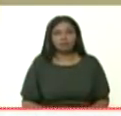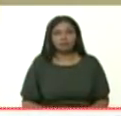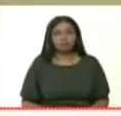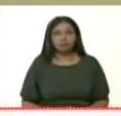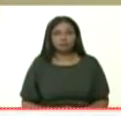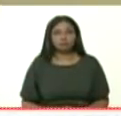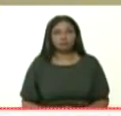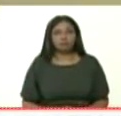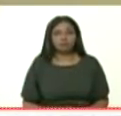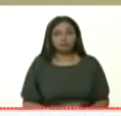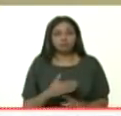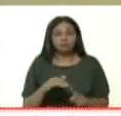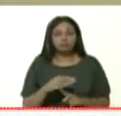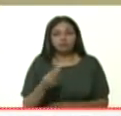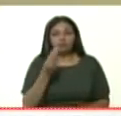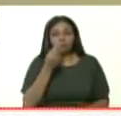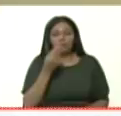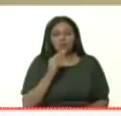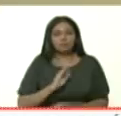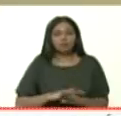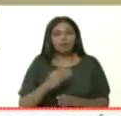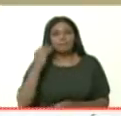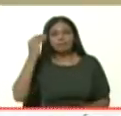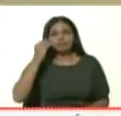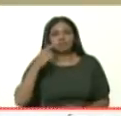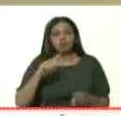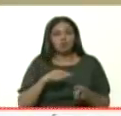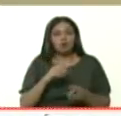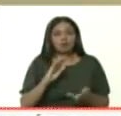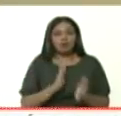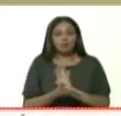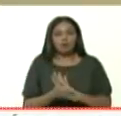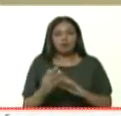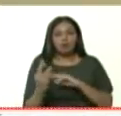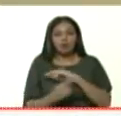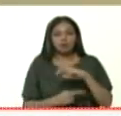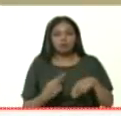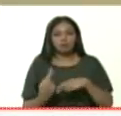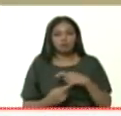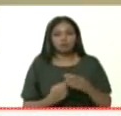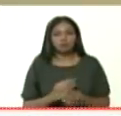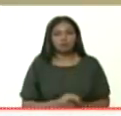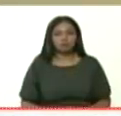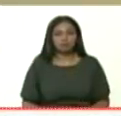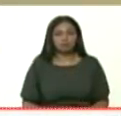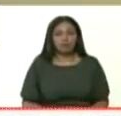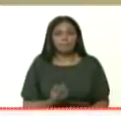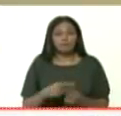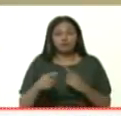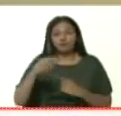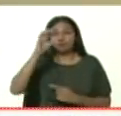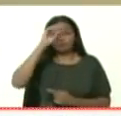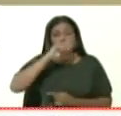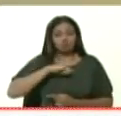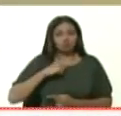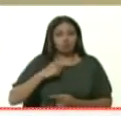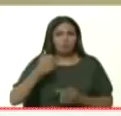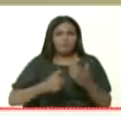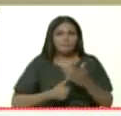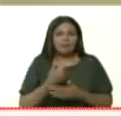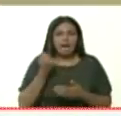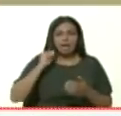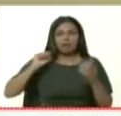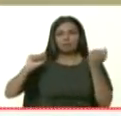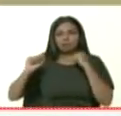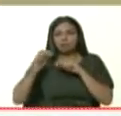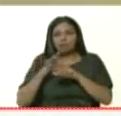Nos persiguen los alimentos porque creen que así van a acabar con la revolución. Pero no saben que nosotros somos más rebeldes y no nos